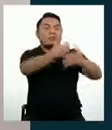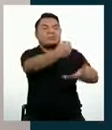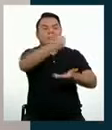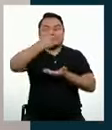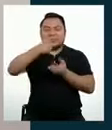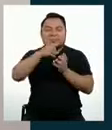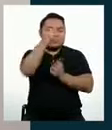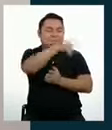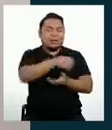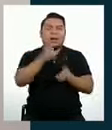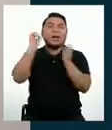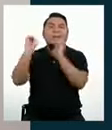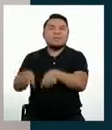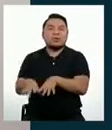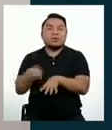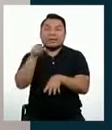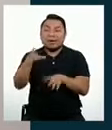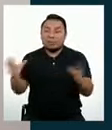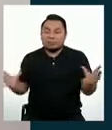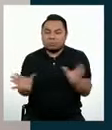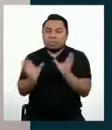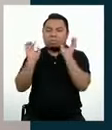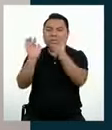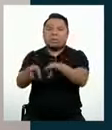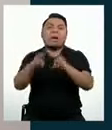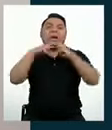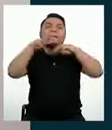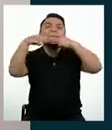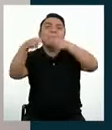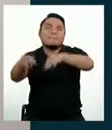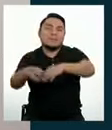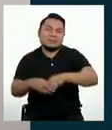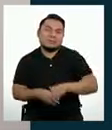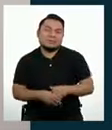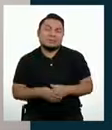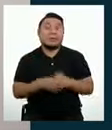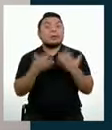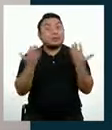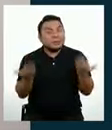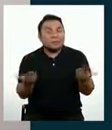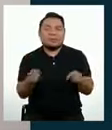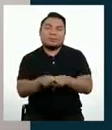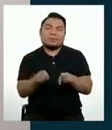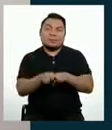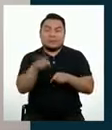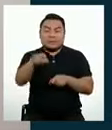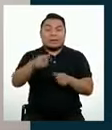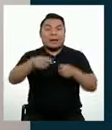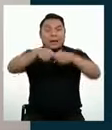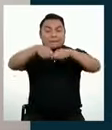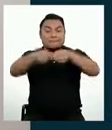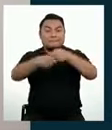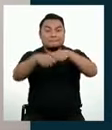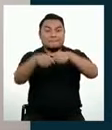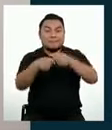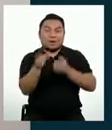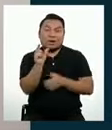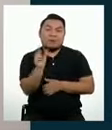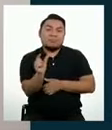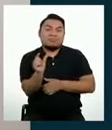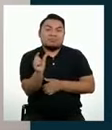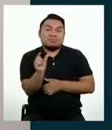que el planeta se llene de material plástico. Por otro lado, los plásticos pequeñitos,